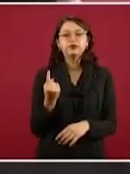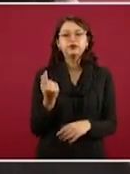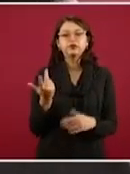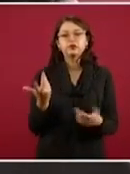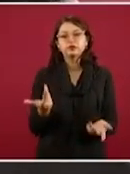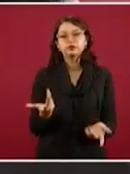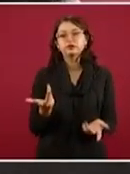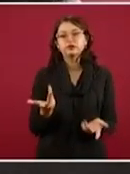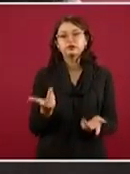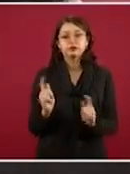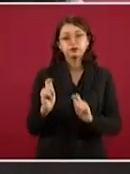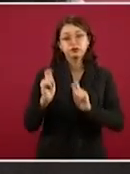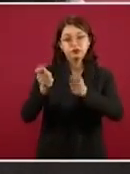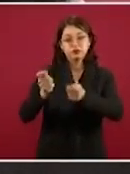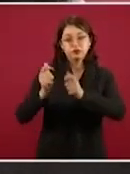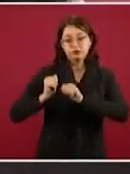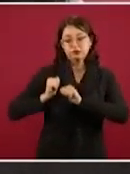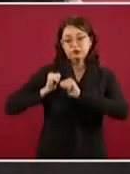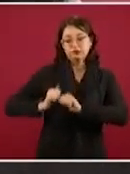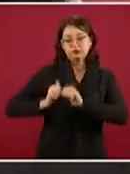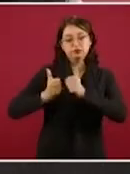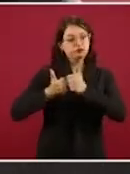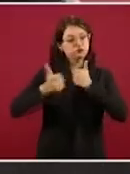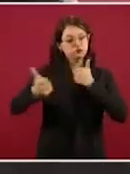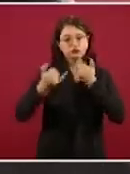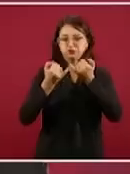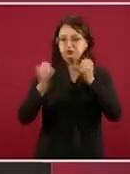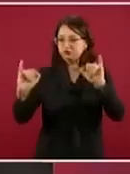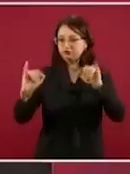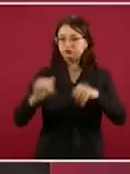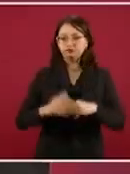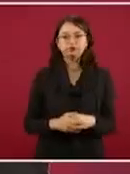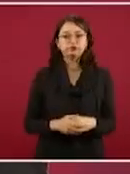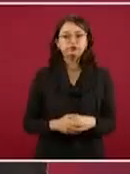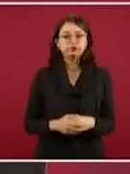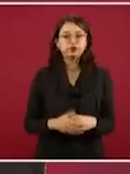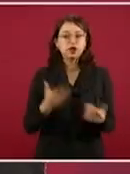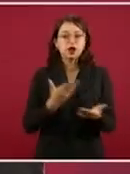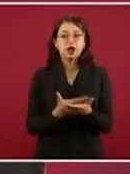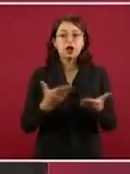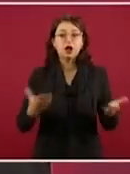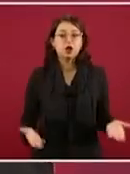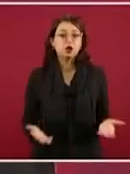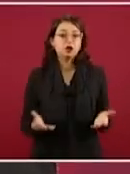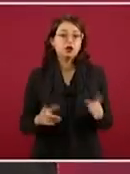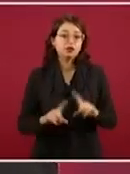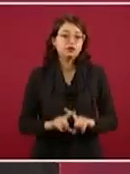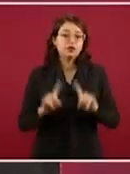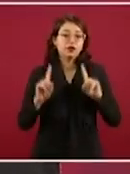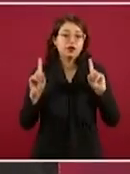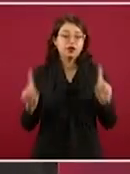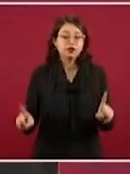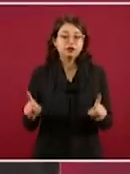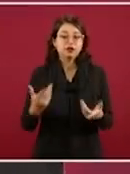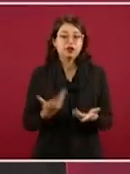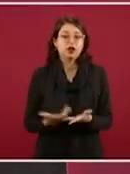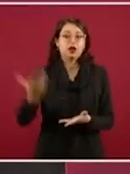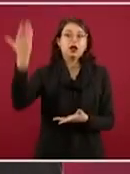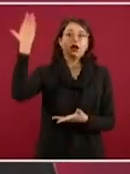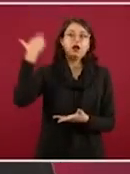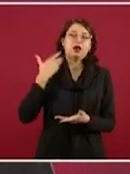pues un poder autónomo, independiente, ya no es el tiempo de antes.